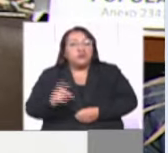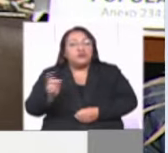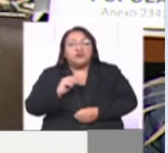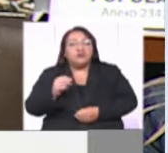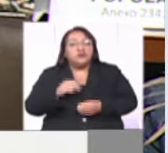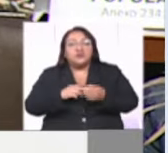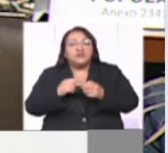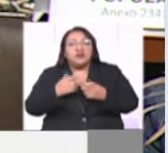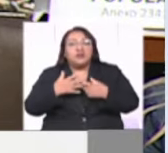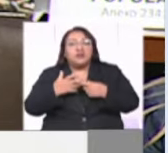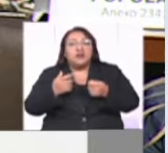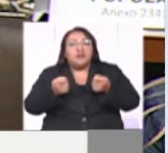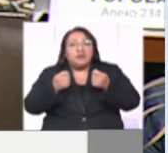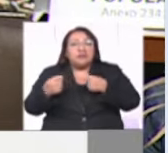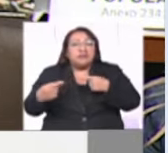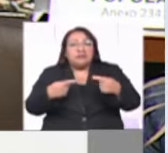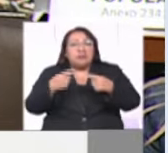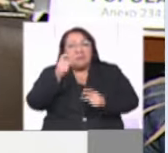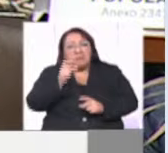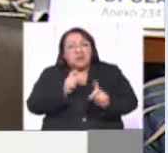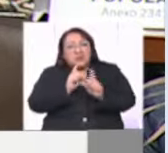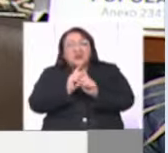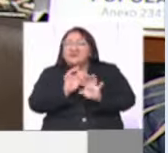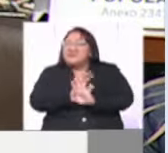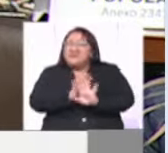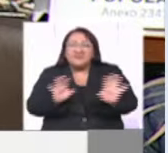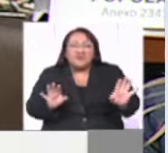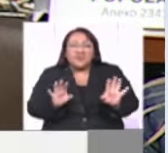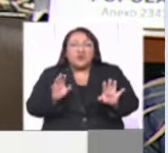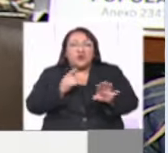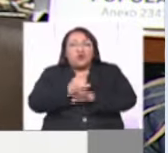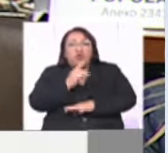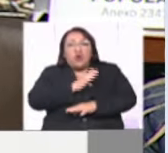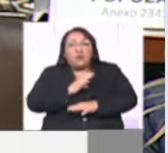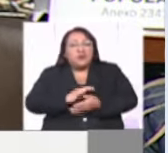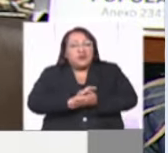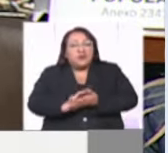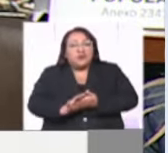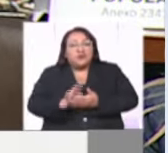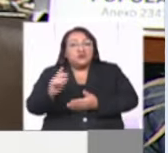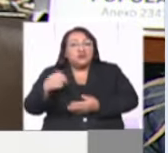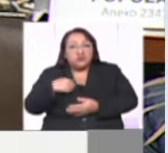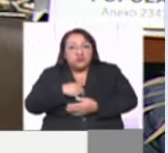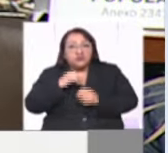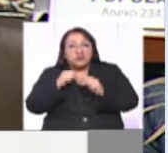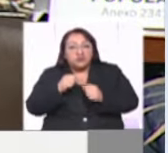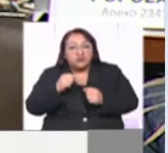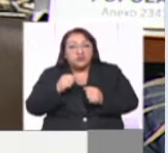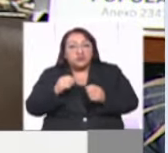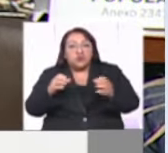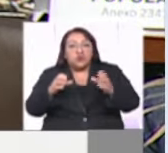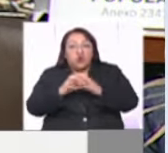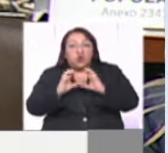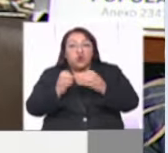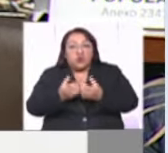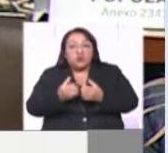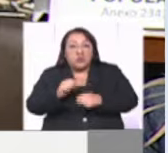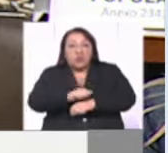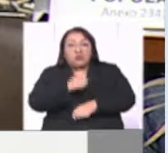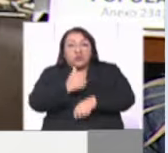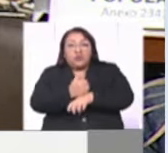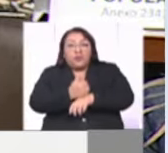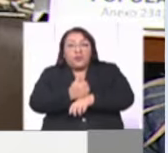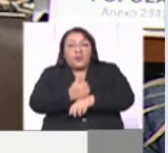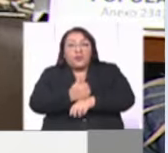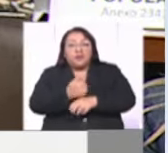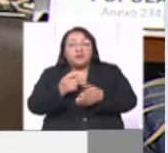trata de un tema de animadversión personal contra nadie, ni contra el gobierno, ni mucho menos. Nosotros somos un poder del Estado autónomo, un